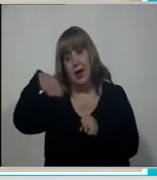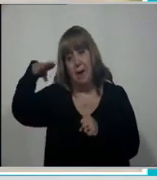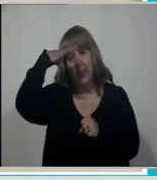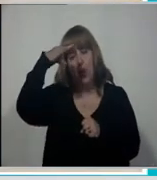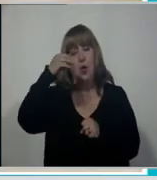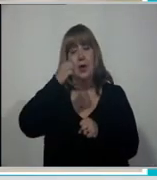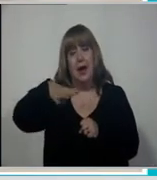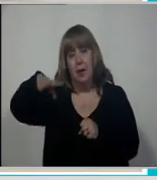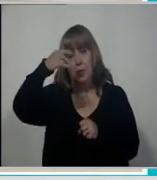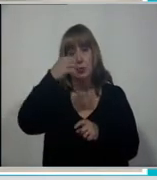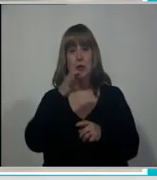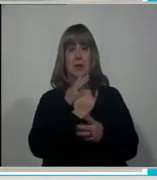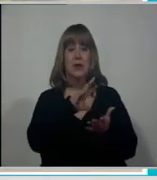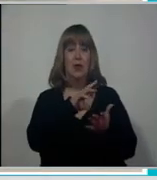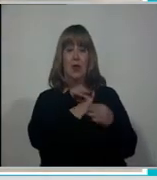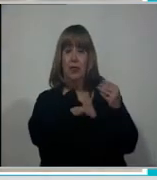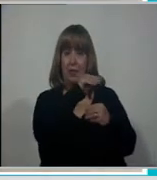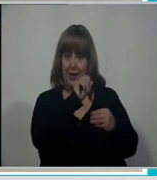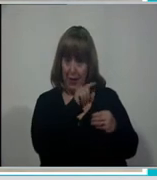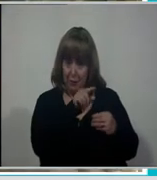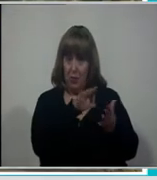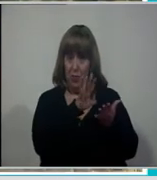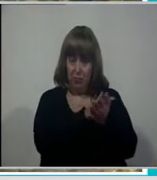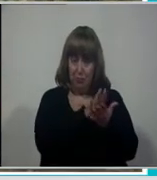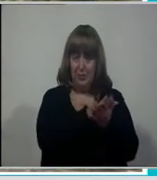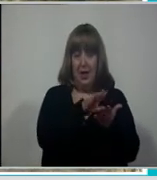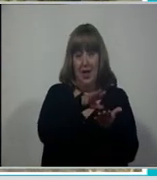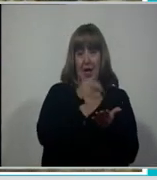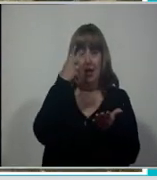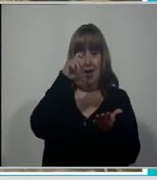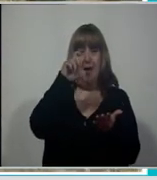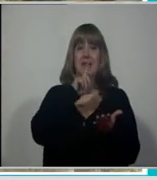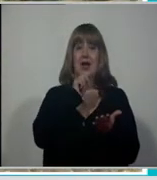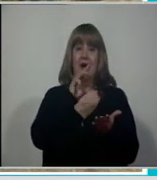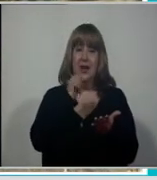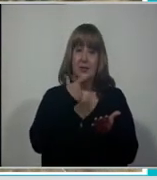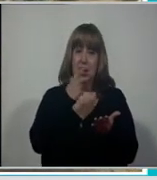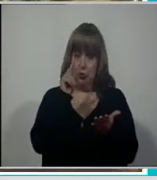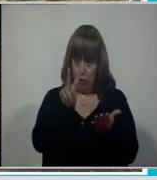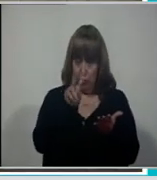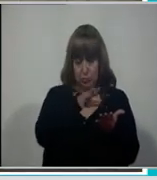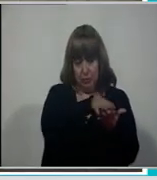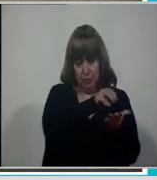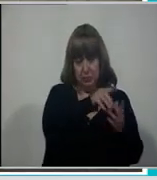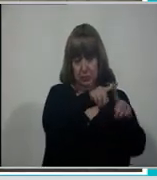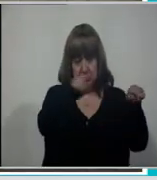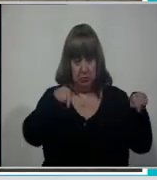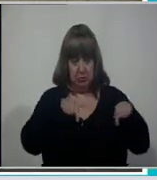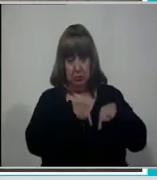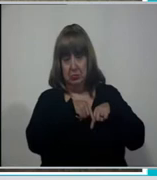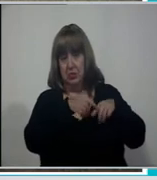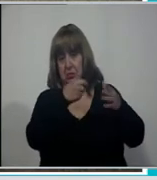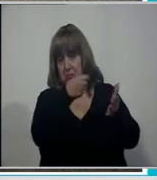esta época dicta de que tiene la familia desde antes y estas dos hectáreas nuevas que se compraron se compran con dos sueldos municipales